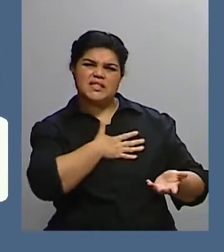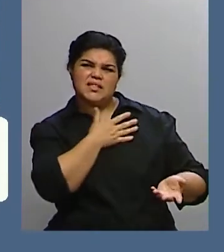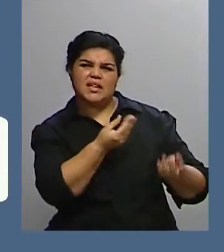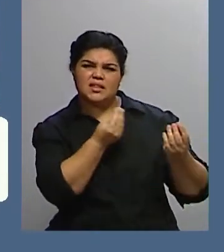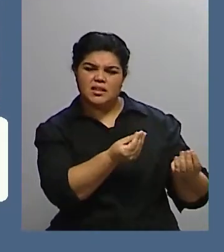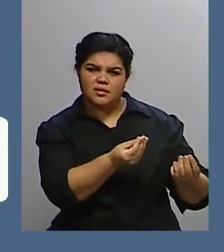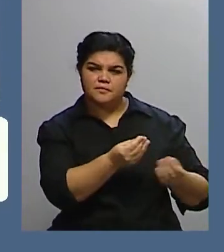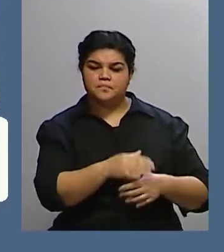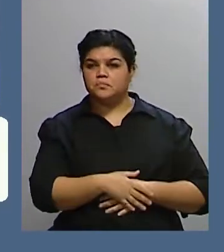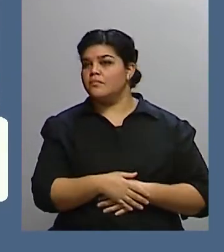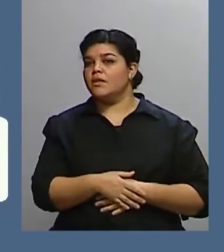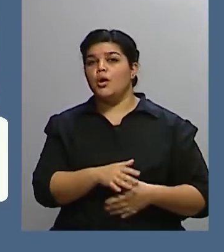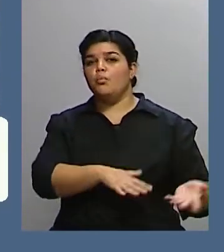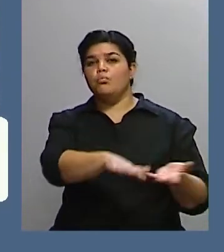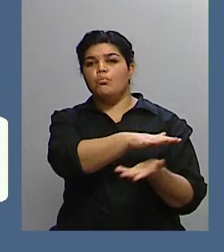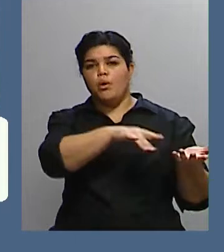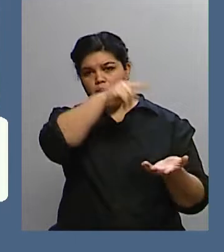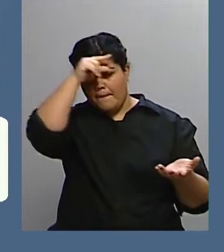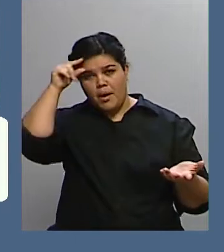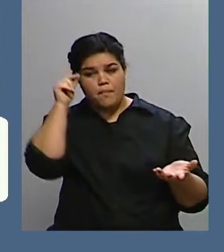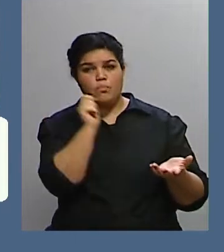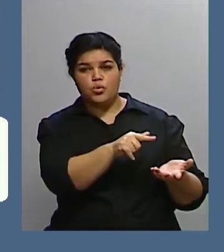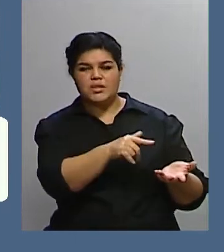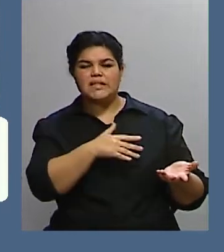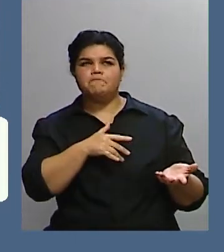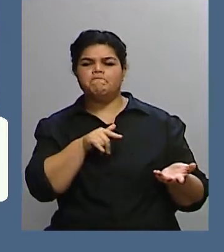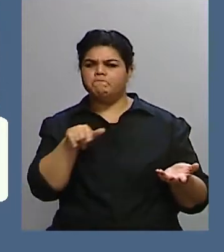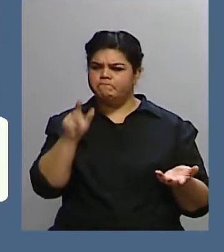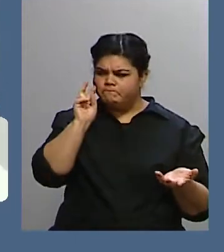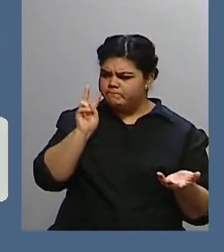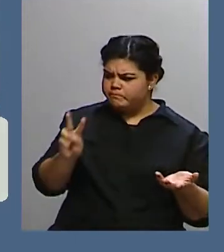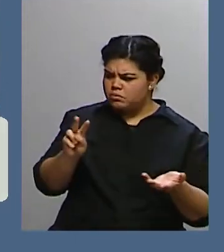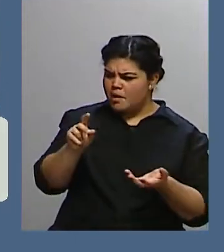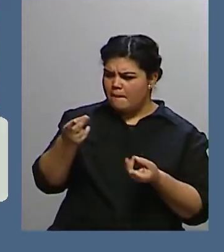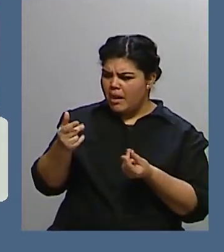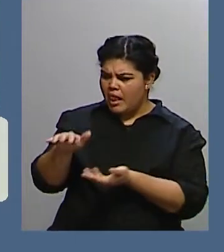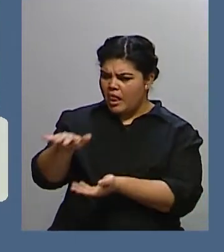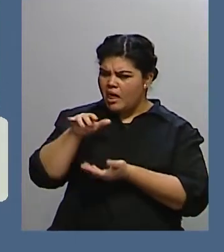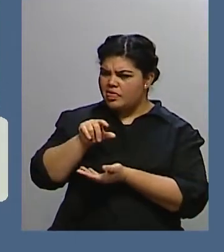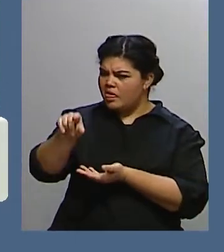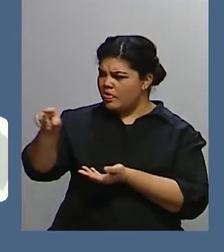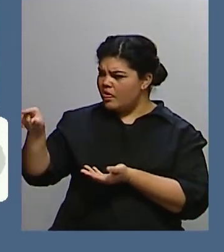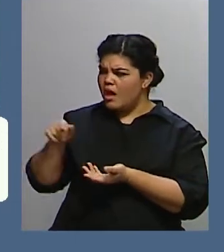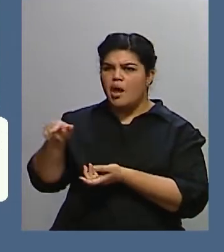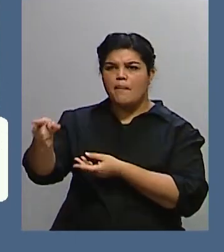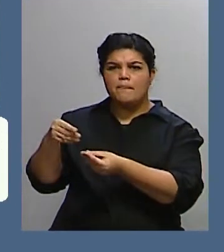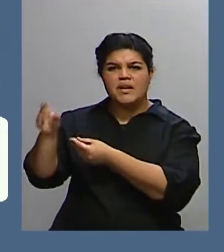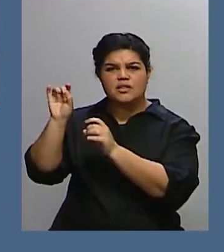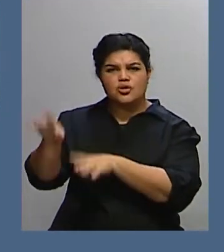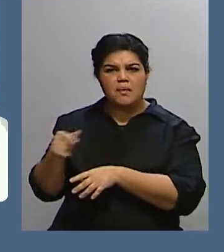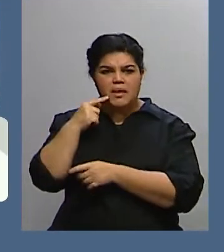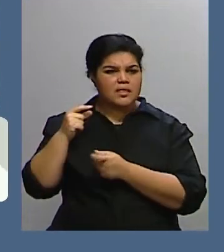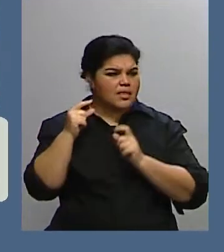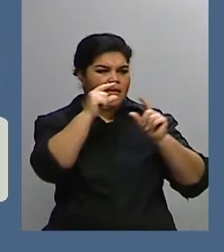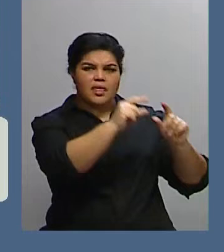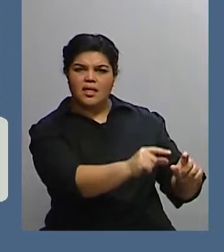En los sectores mapuches básicamente provoca una cierta desazón porque, claro, es